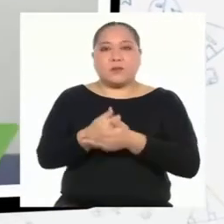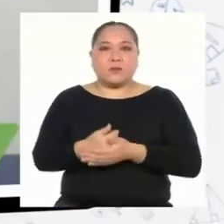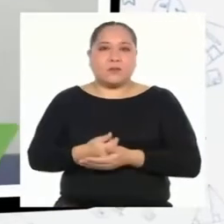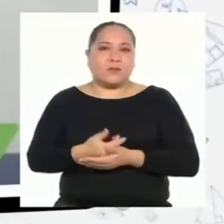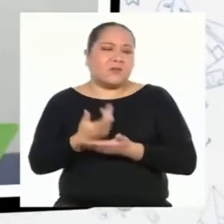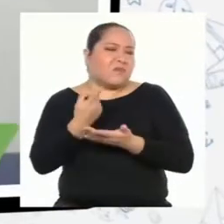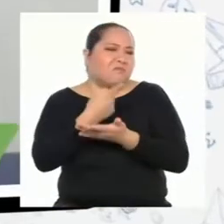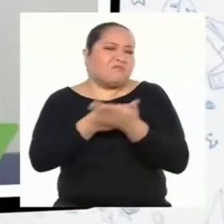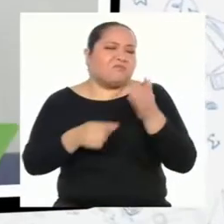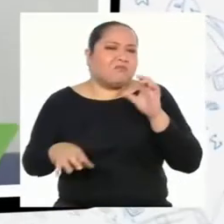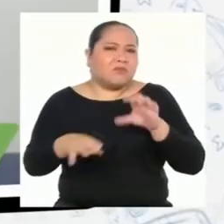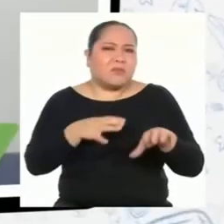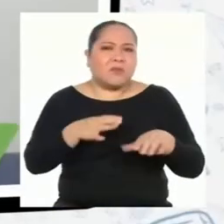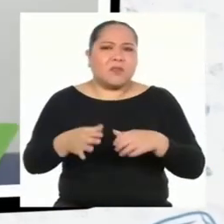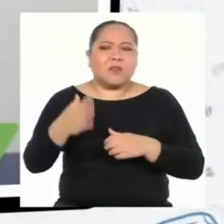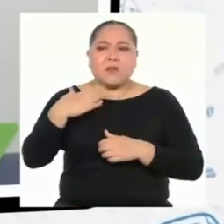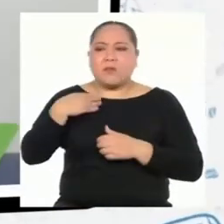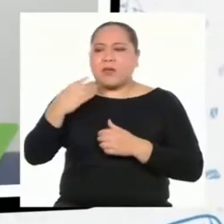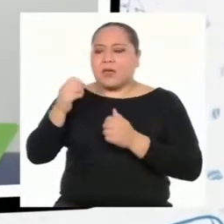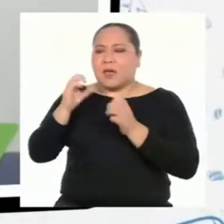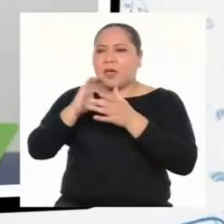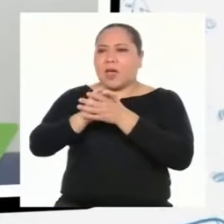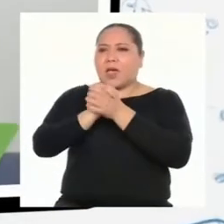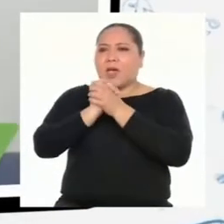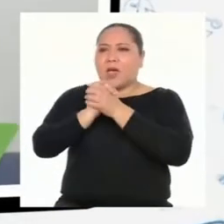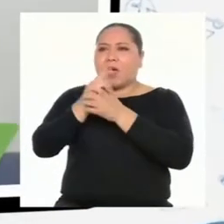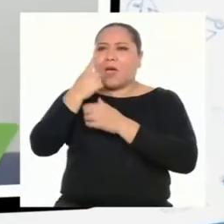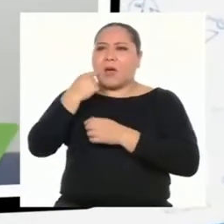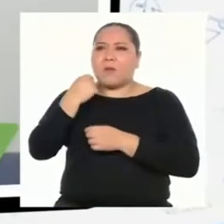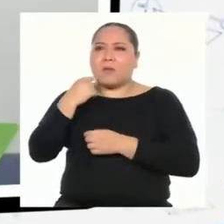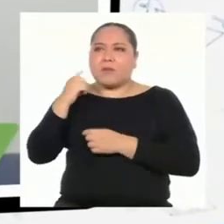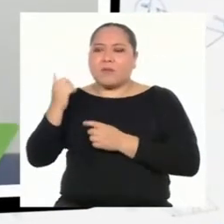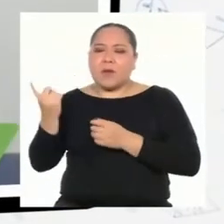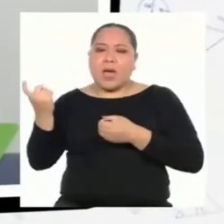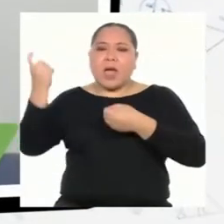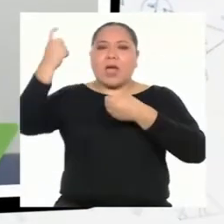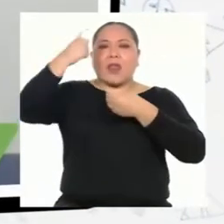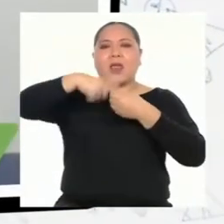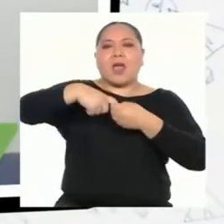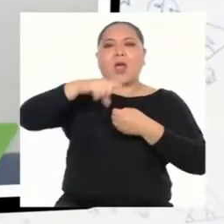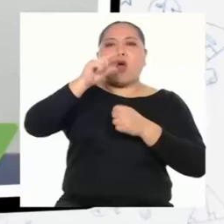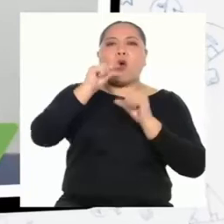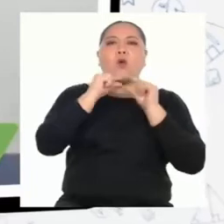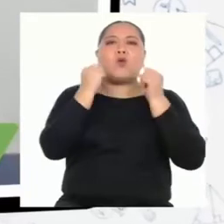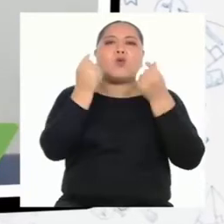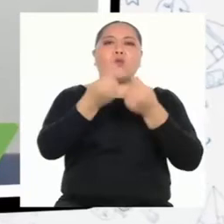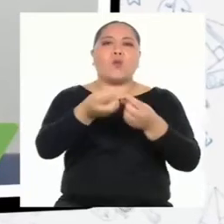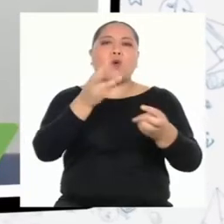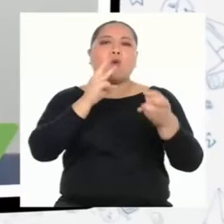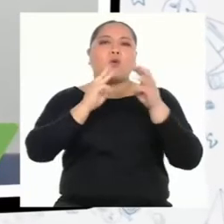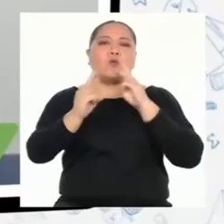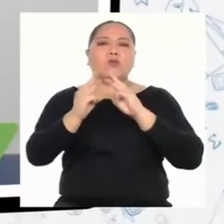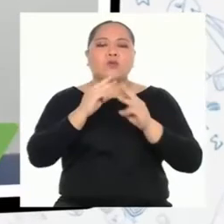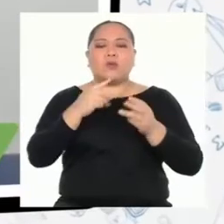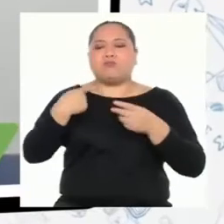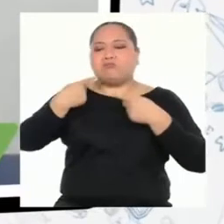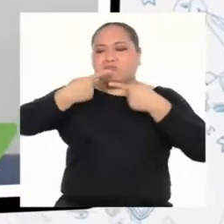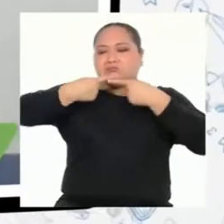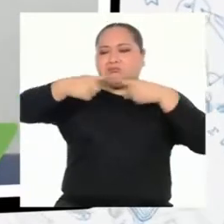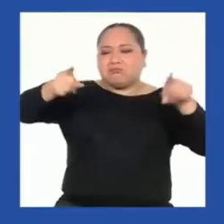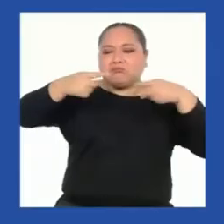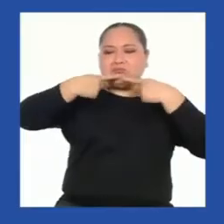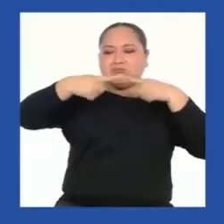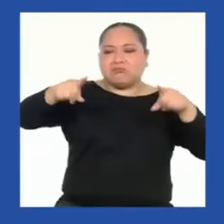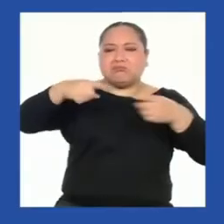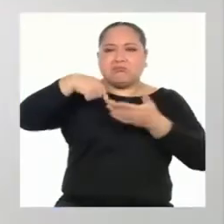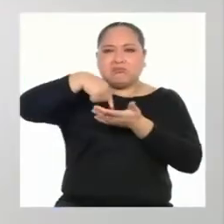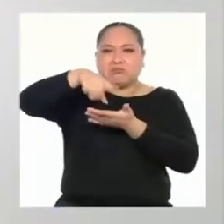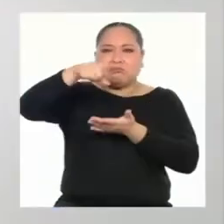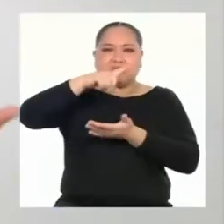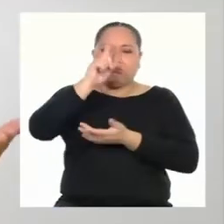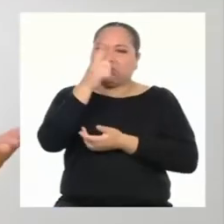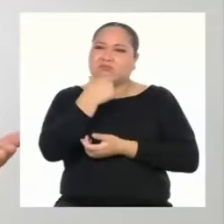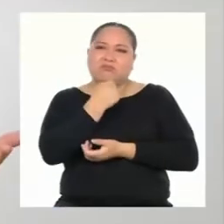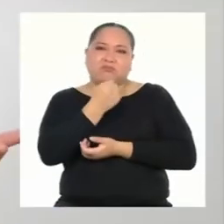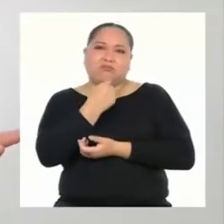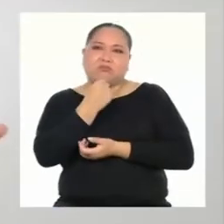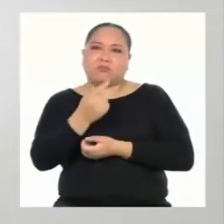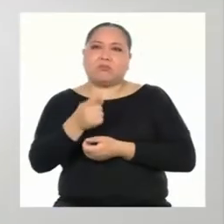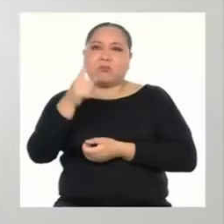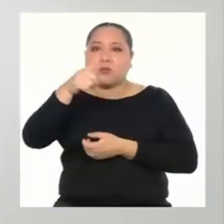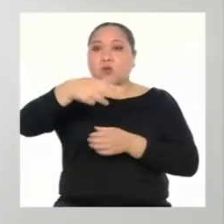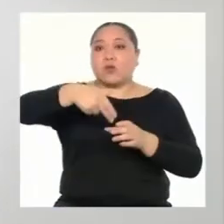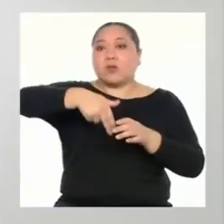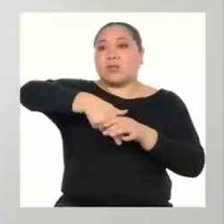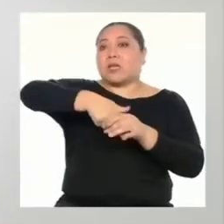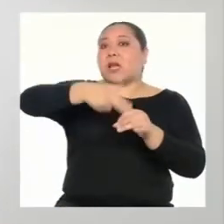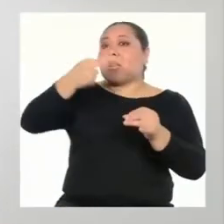todos. ¿Qué puedo hacer si un compañero me ha agregado un grupo de WhatsApp y envía mensajes que no me gustan?